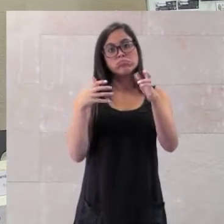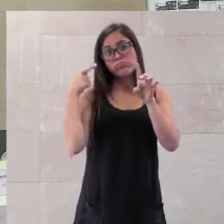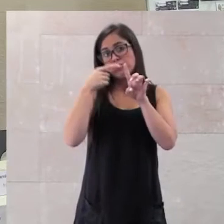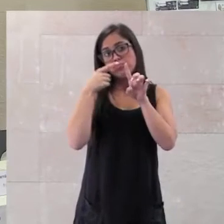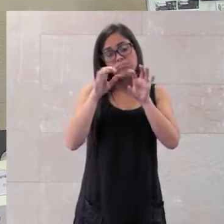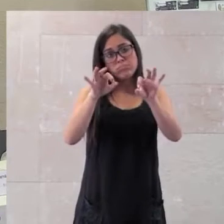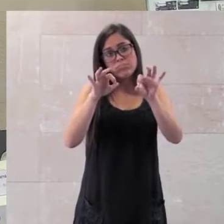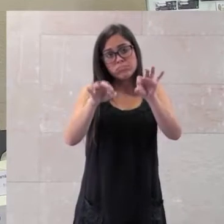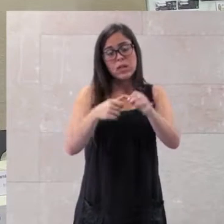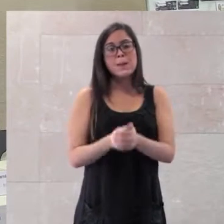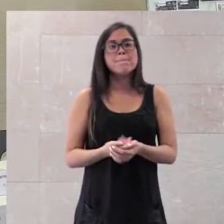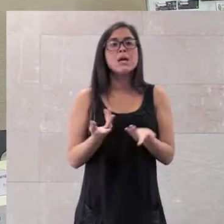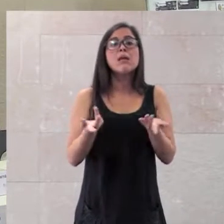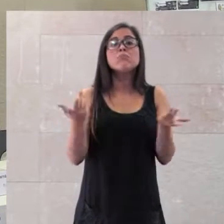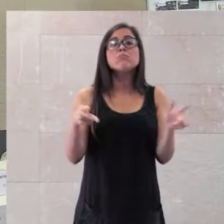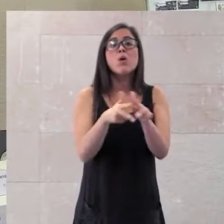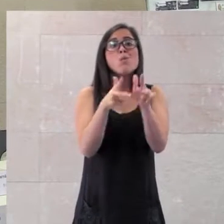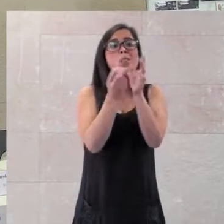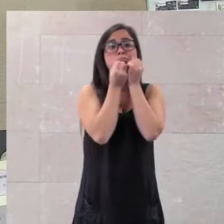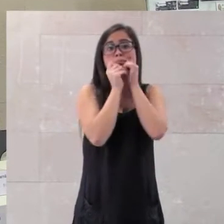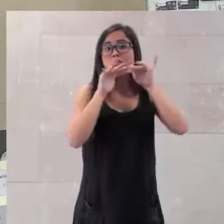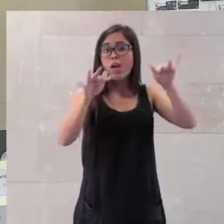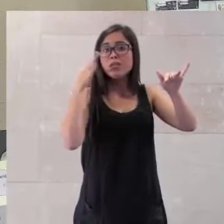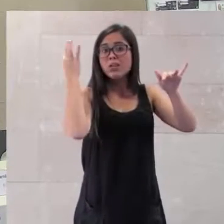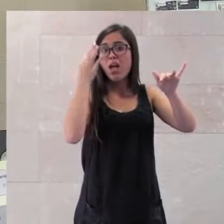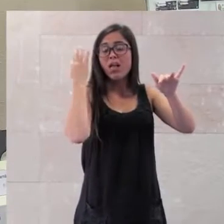la población en general en todas las escuelas, ¿no?